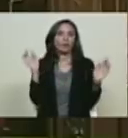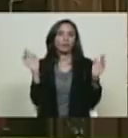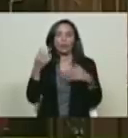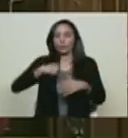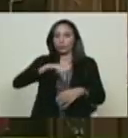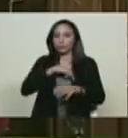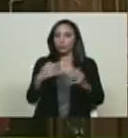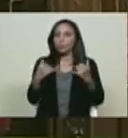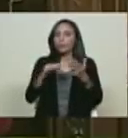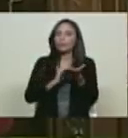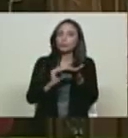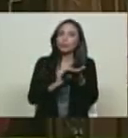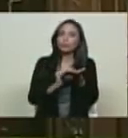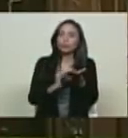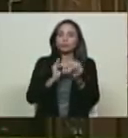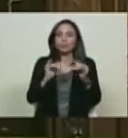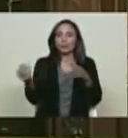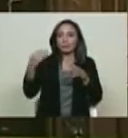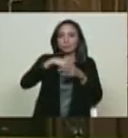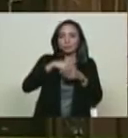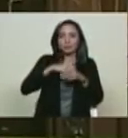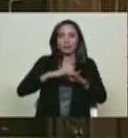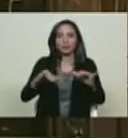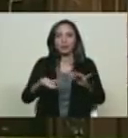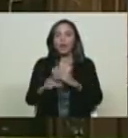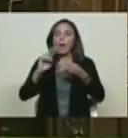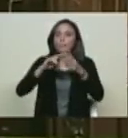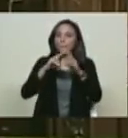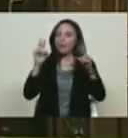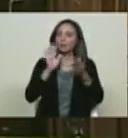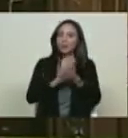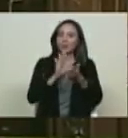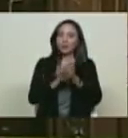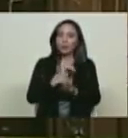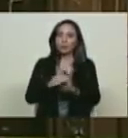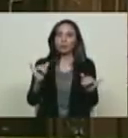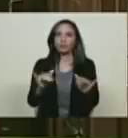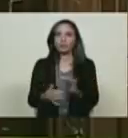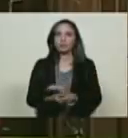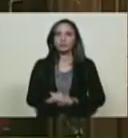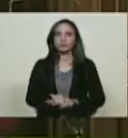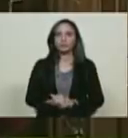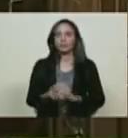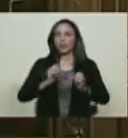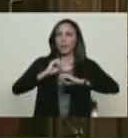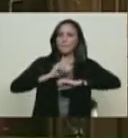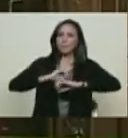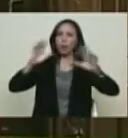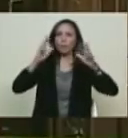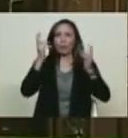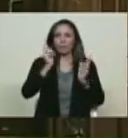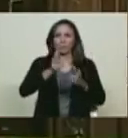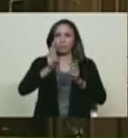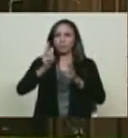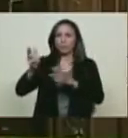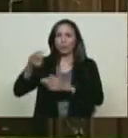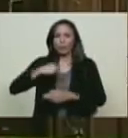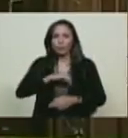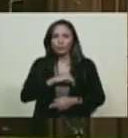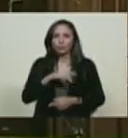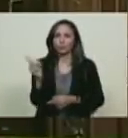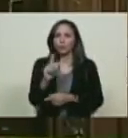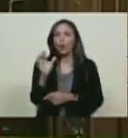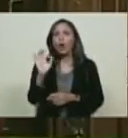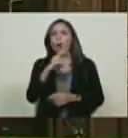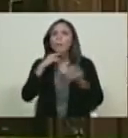nosotros, y los resolvemos en paz, no con bombas, no con balas, no con